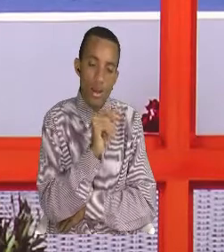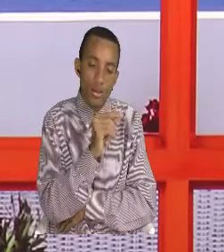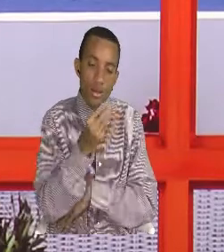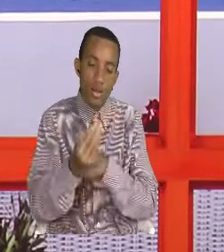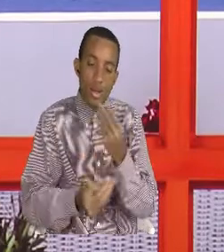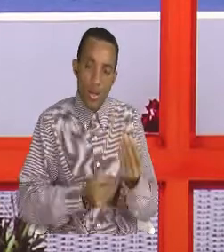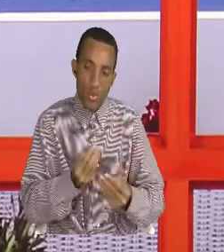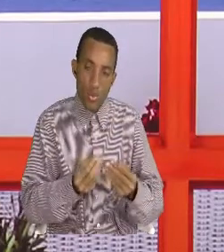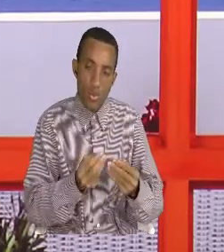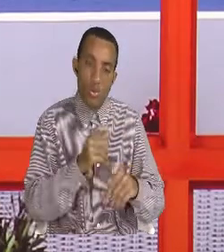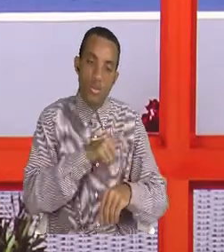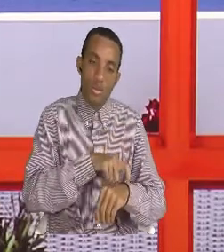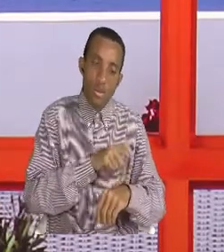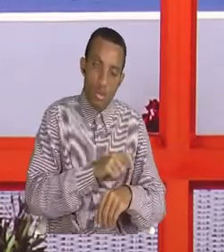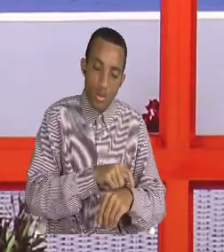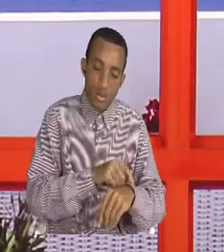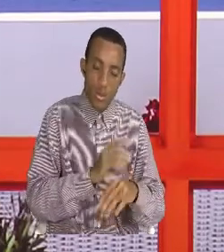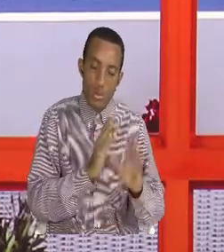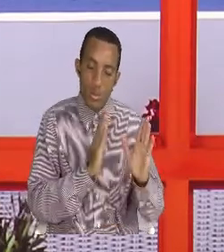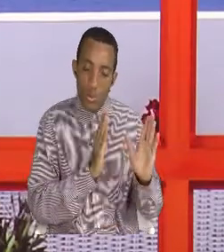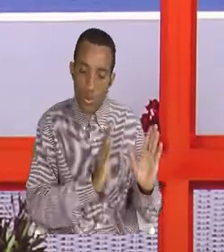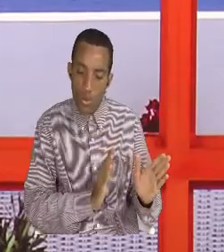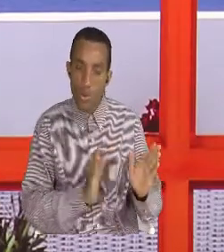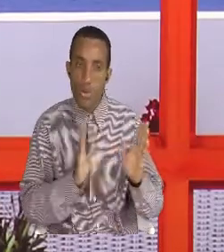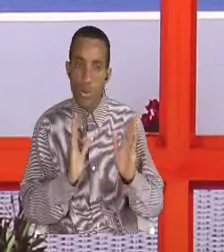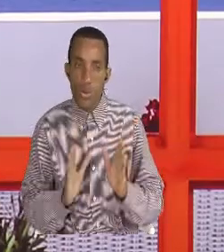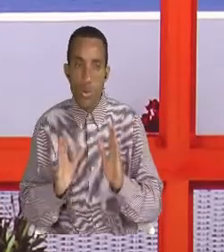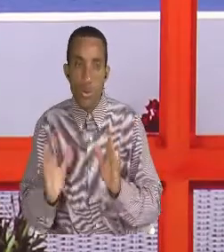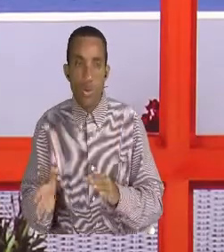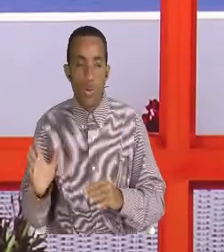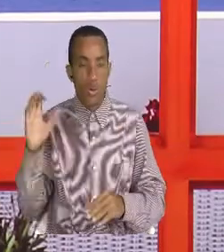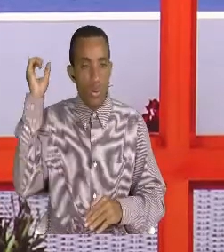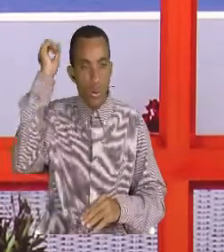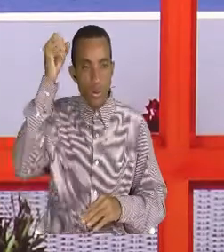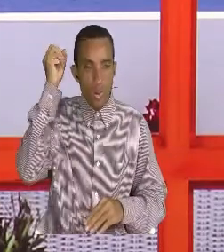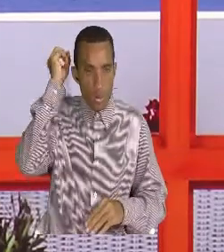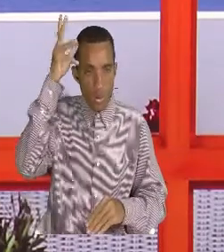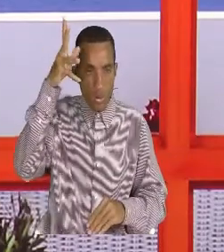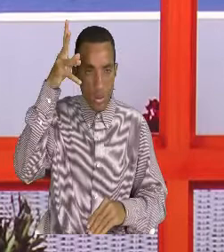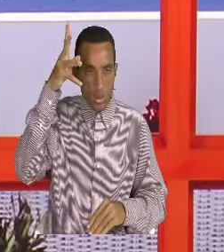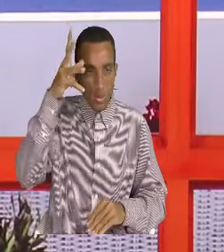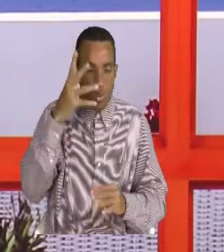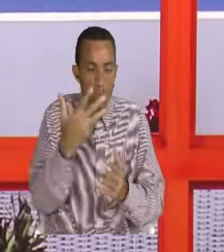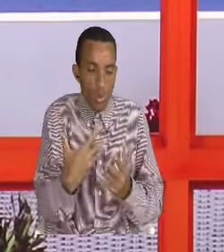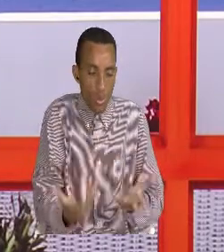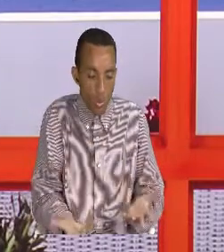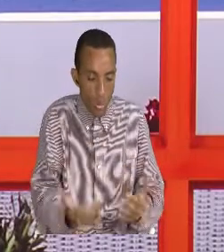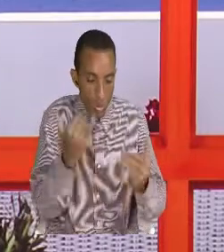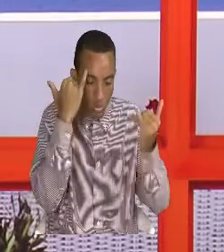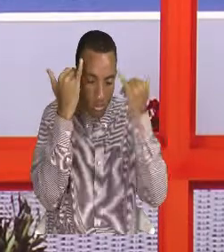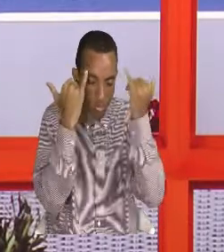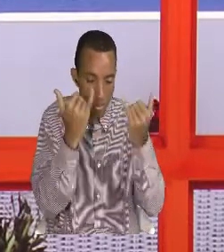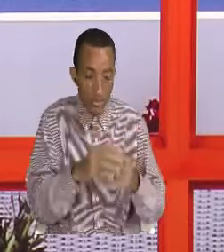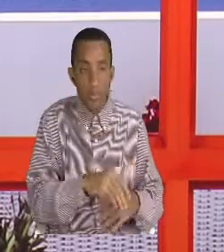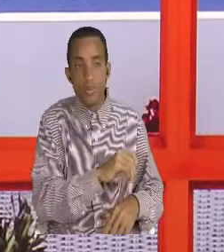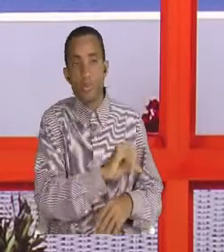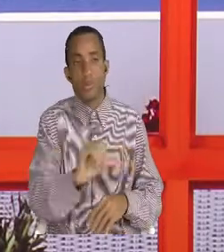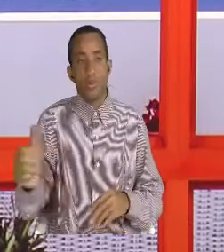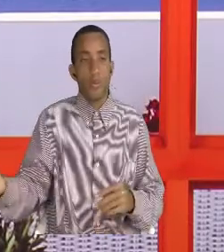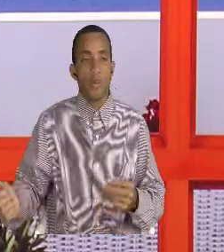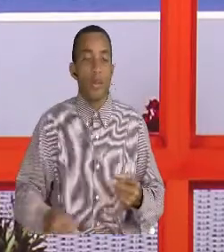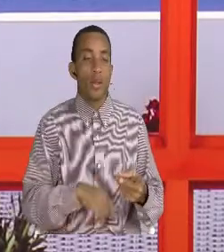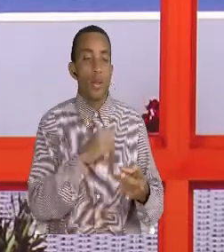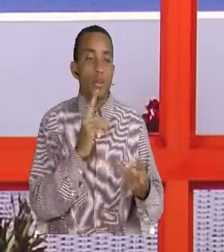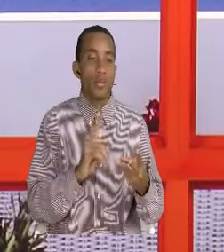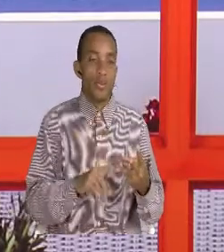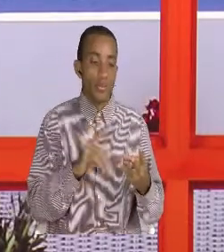espacio, poder dar un tiempo y mirar qué estrategias o qué actividades yo voy a poder realizar. Tercero, otra de las cosas que podemos nosotros hacer para disfrutar